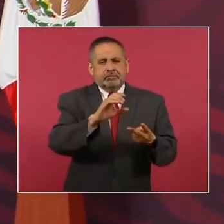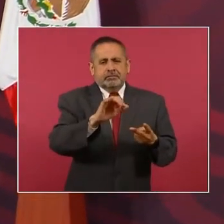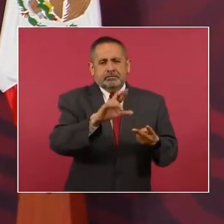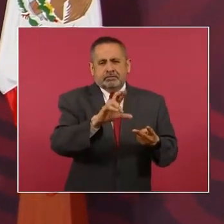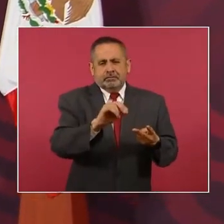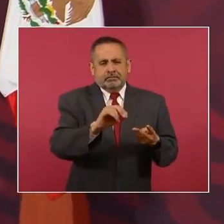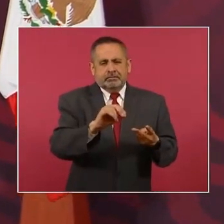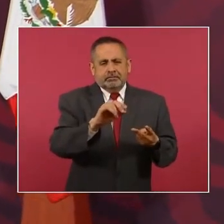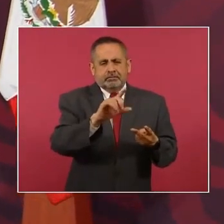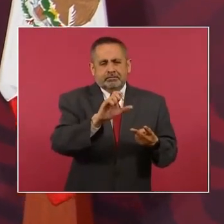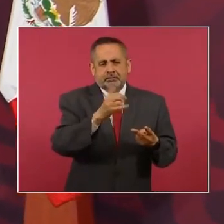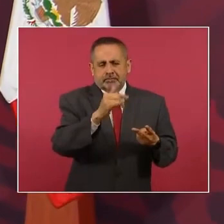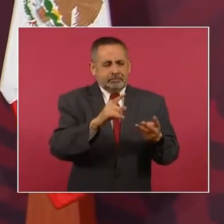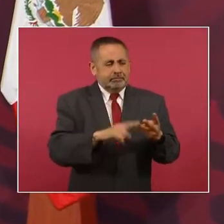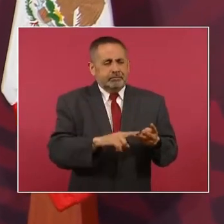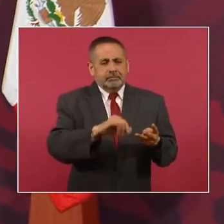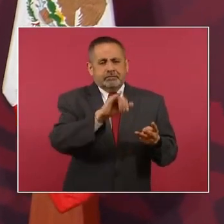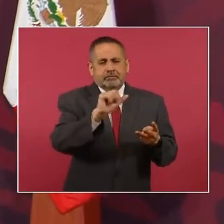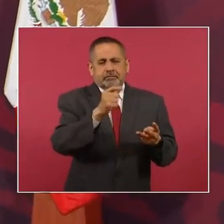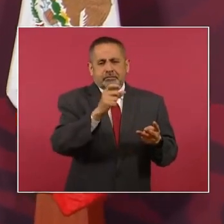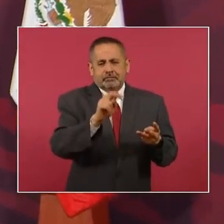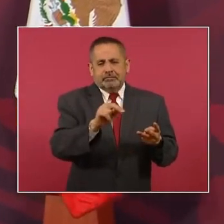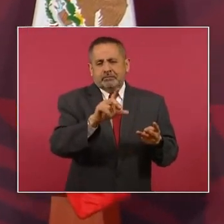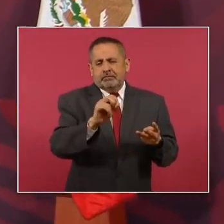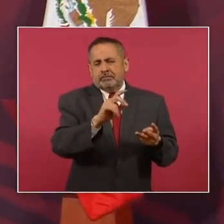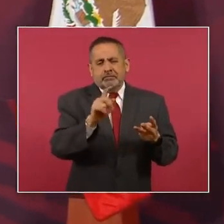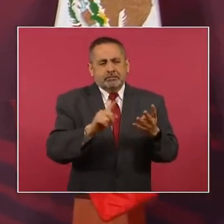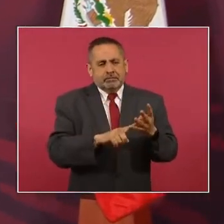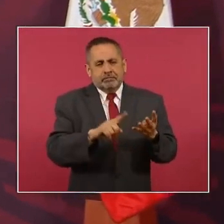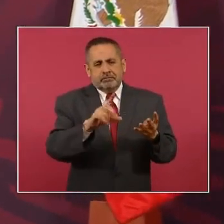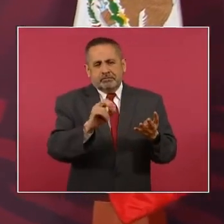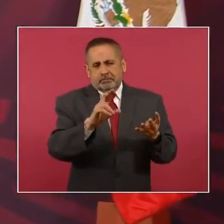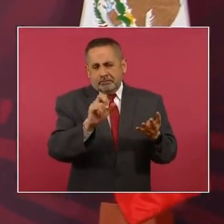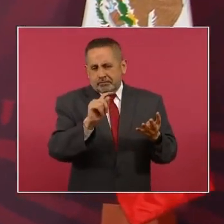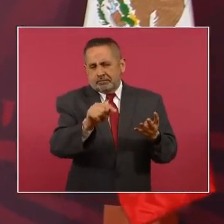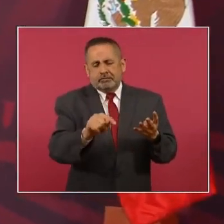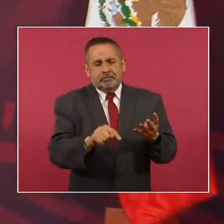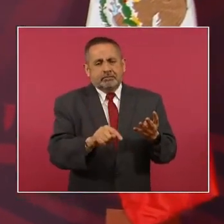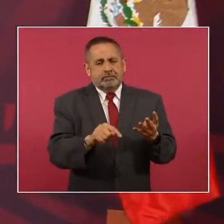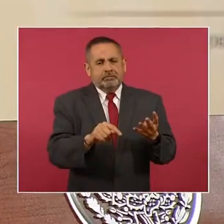Leyva, o Joaquín López Dóriga, o Loré de Mola,